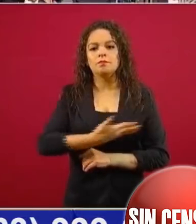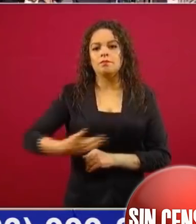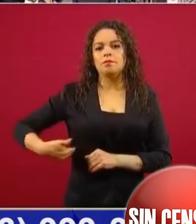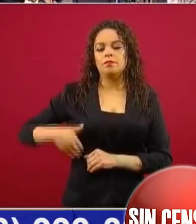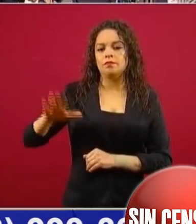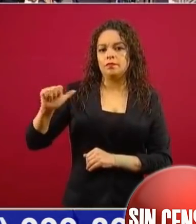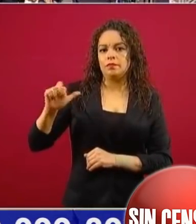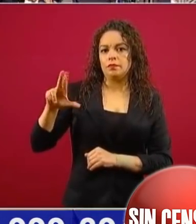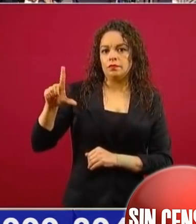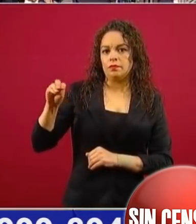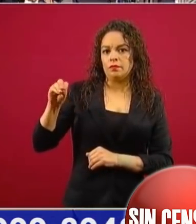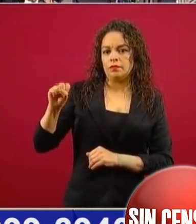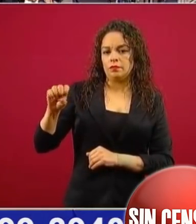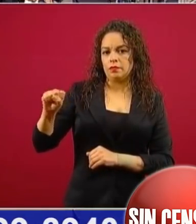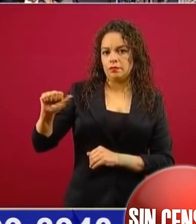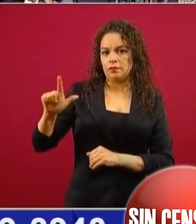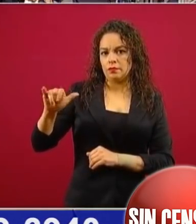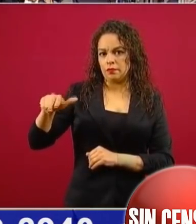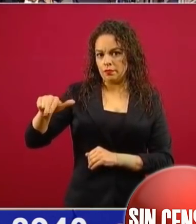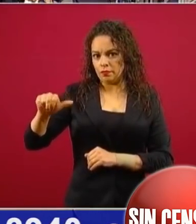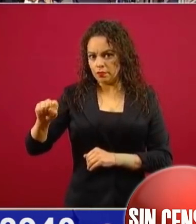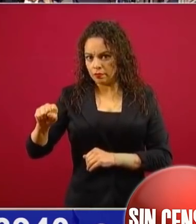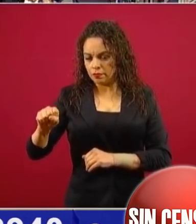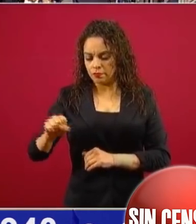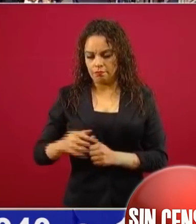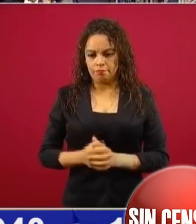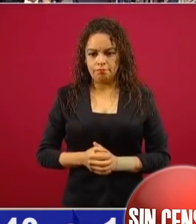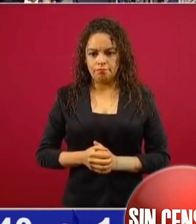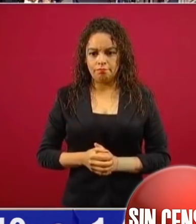Ahora son paladines